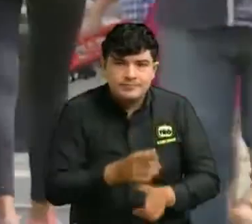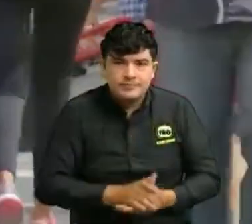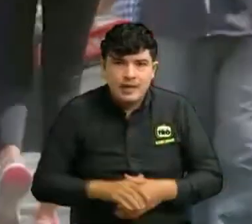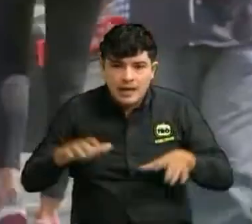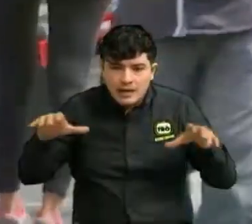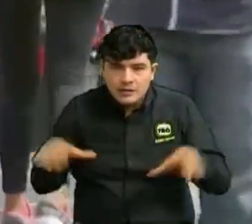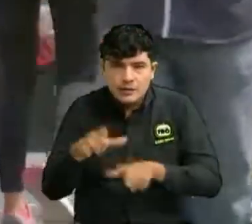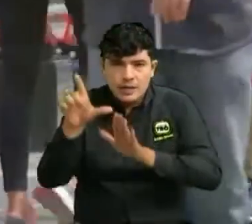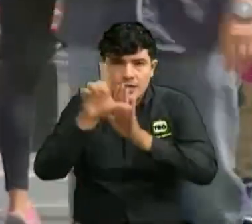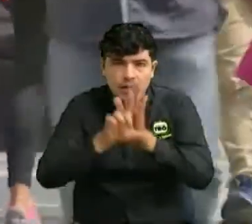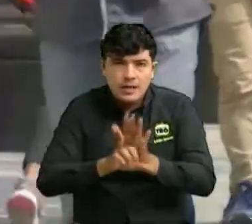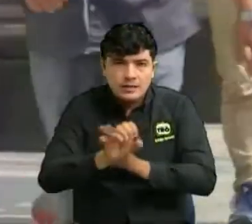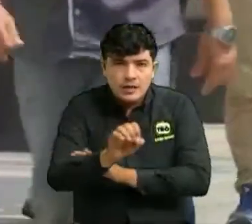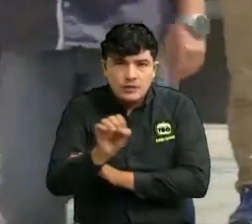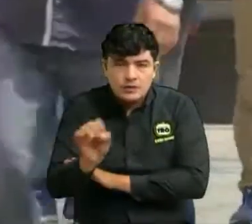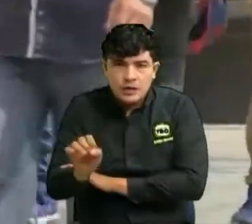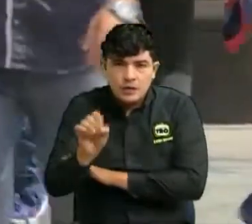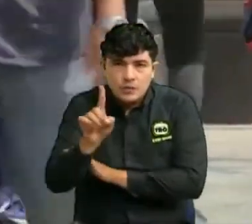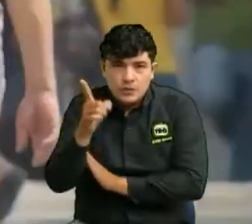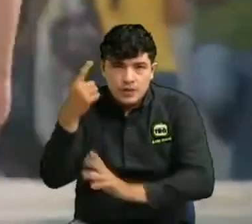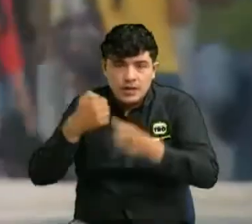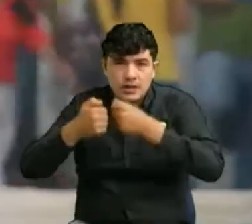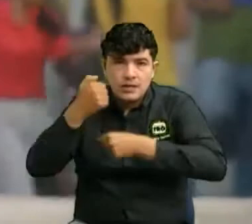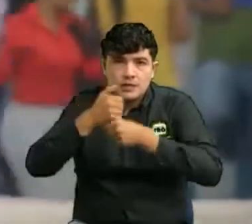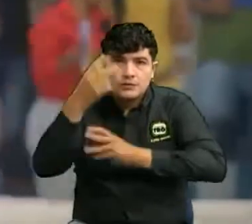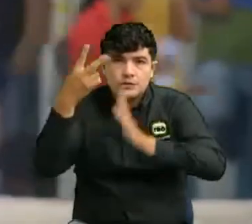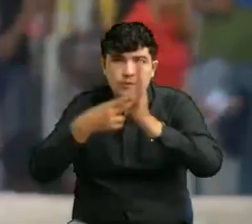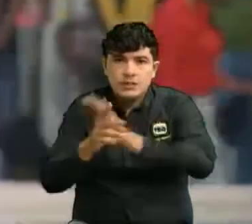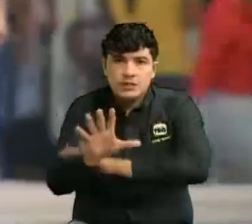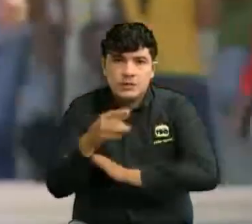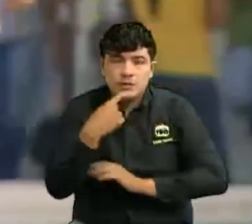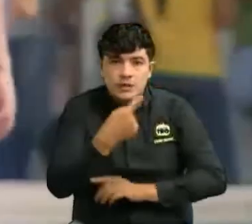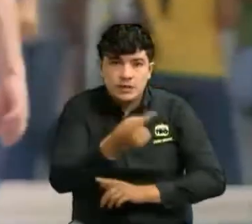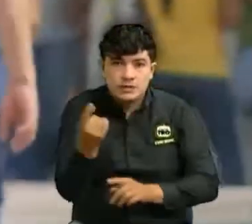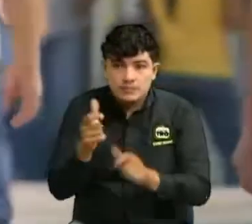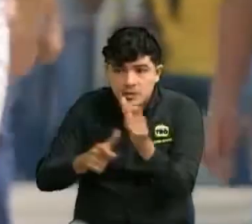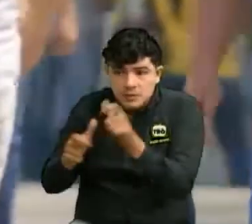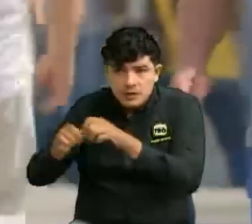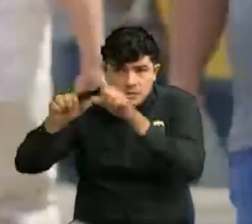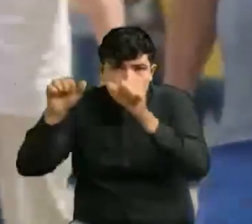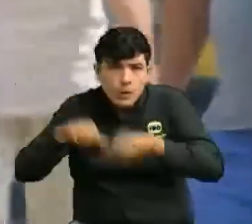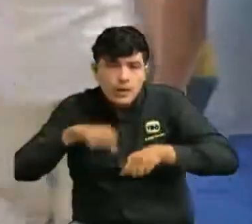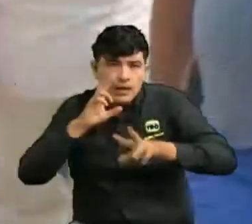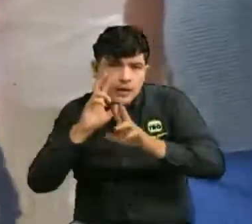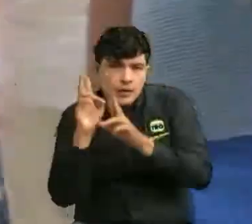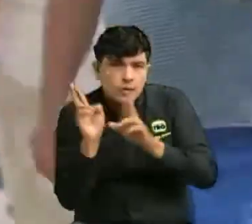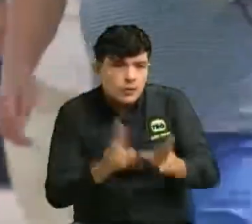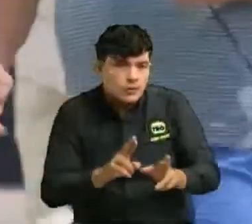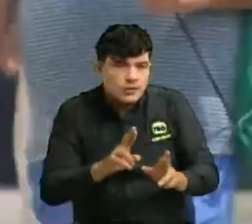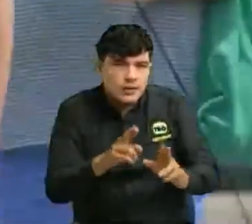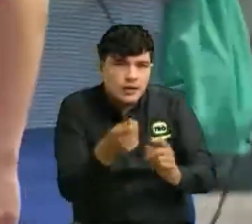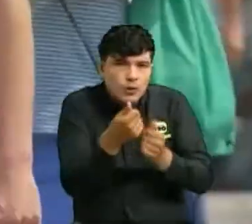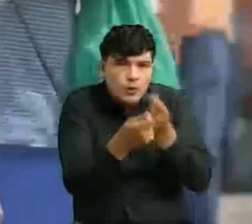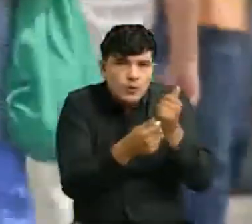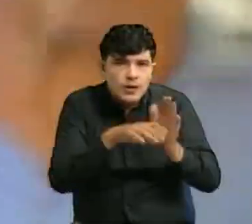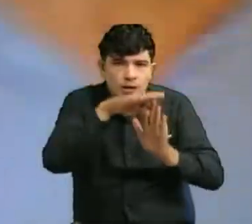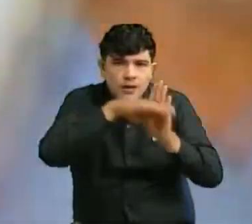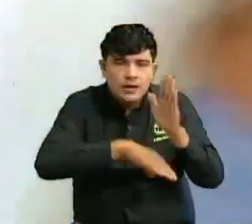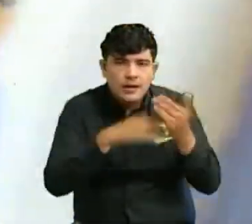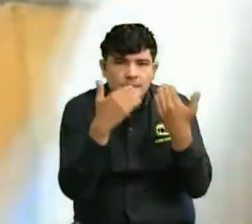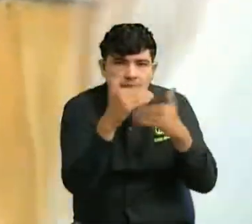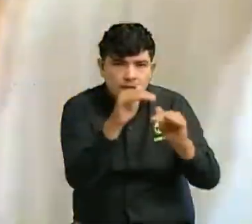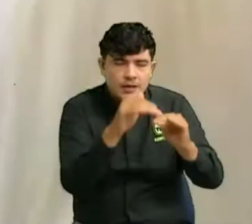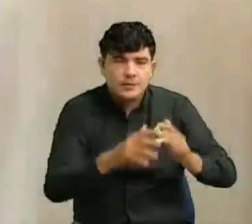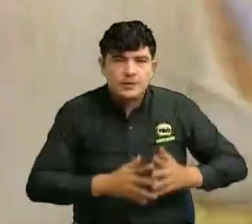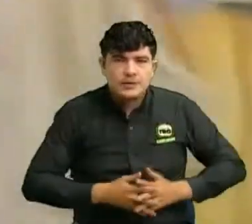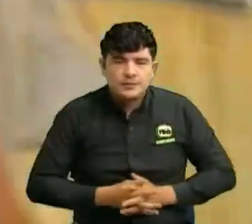legislativo 001 de 2005 señaló que las personas pueden recibir reconocimientos económicos inferiores a un salario